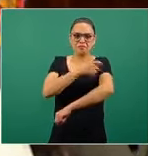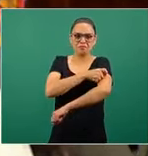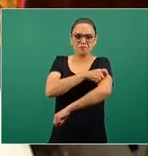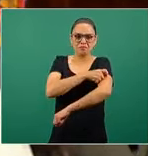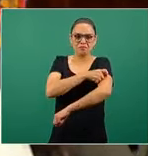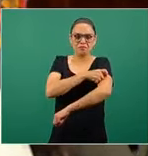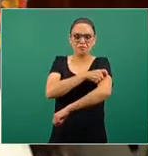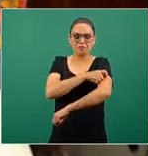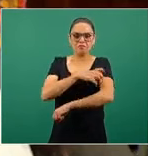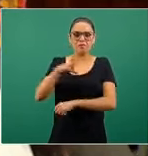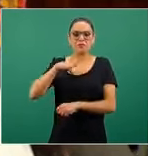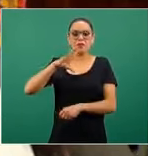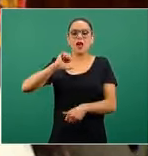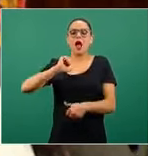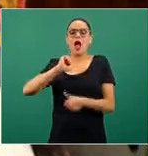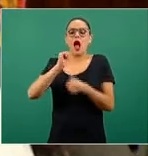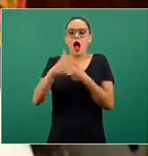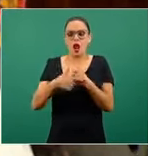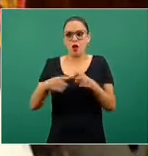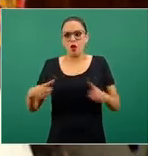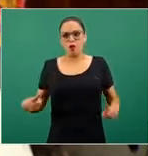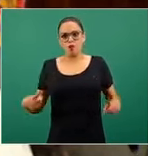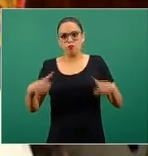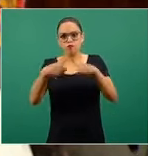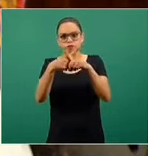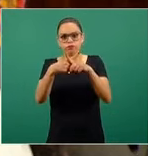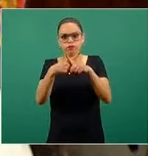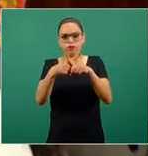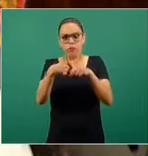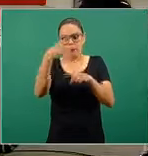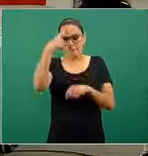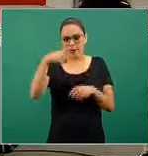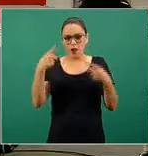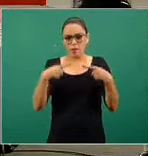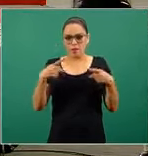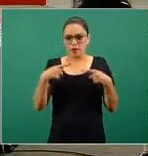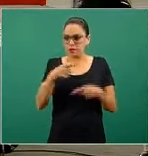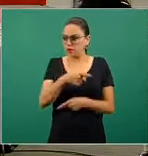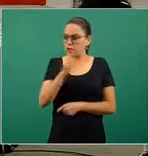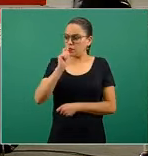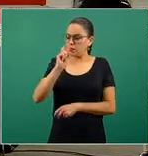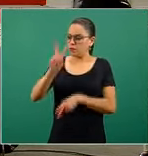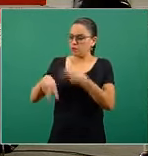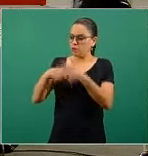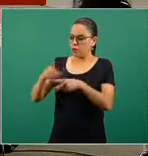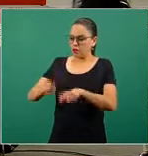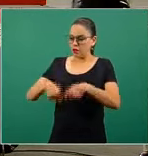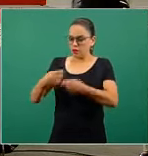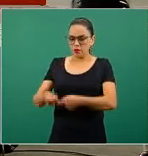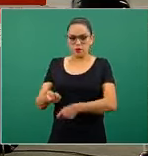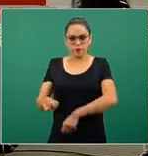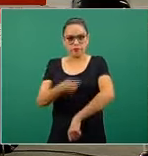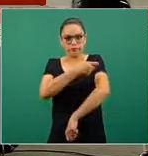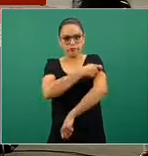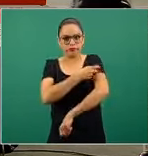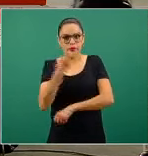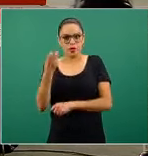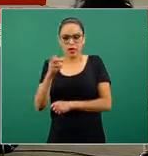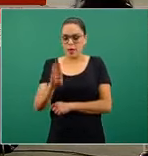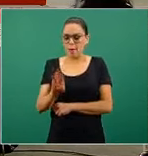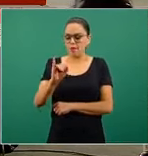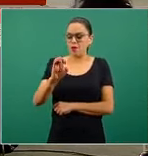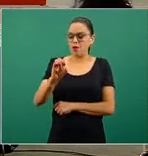efecto secundario, alguna contraindicación para las personas que vayan a ser inoculadas con este